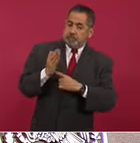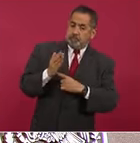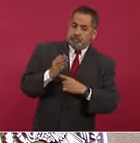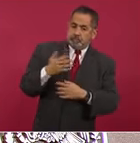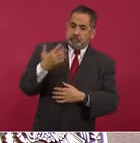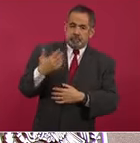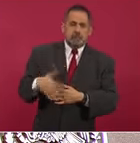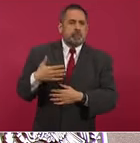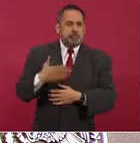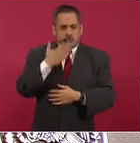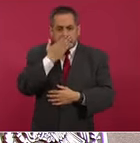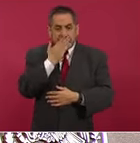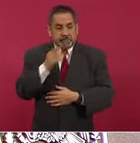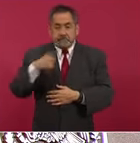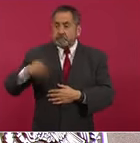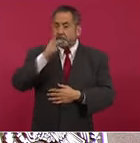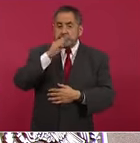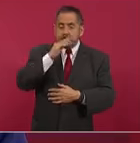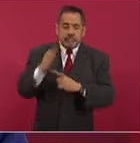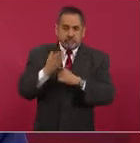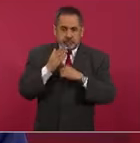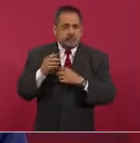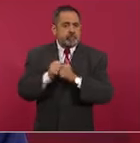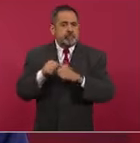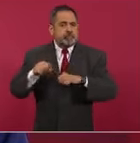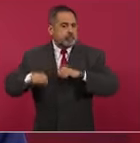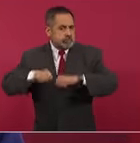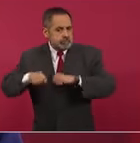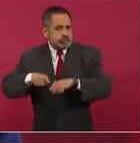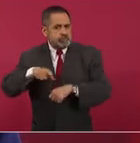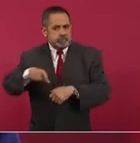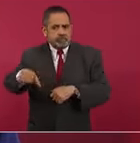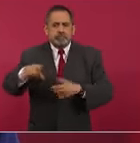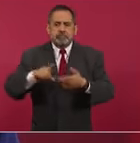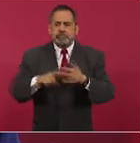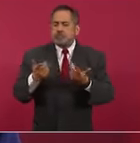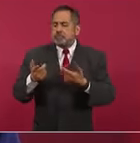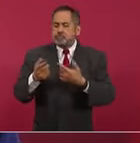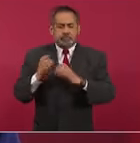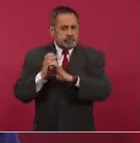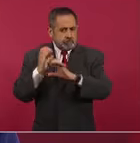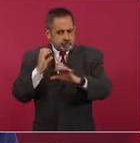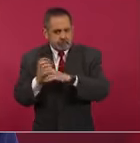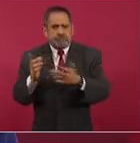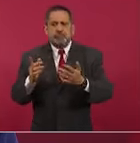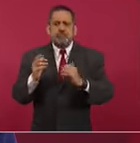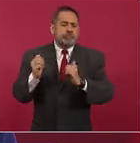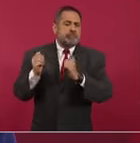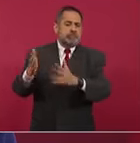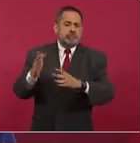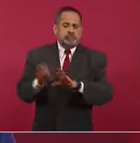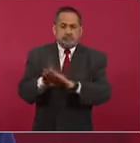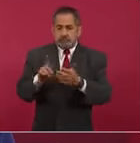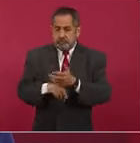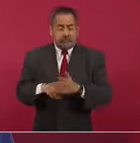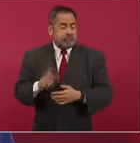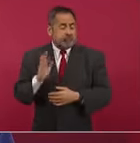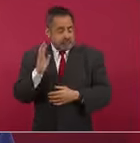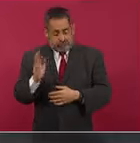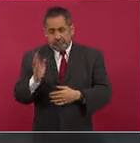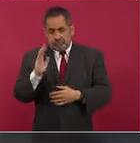que, y los padres de familia, de en bicicleta, caminando, en camión, ya están llegando, ustedes lo han visto, ya empieza a haber más